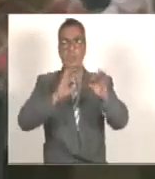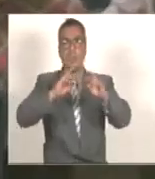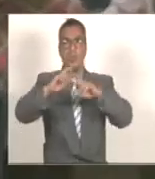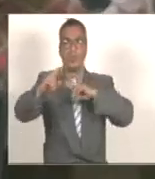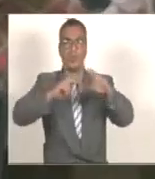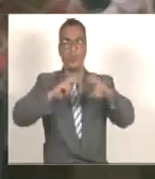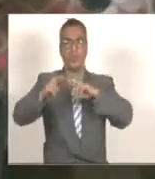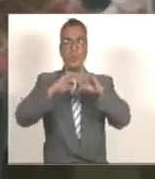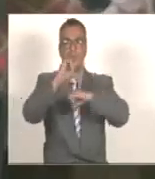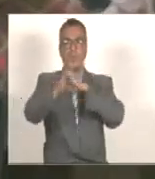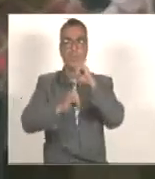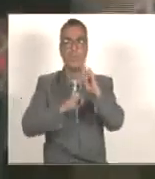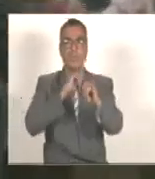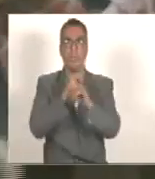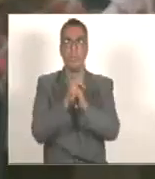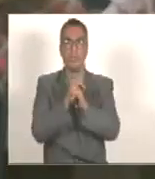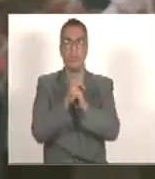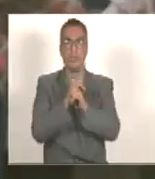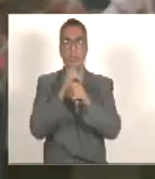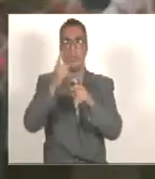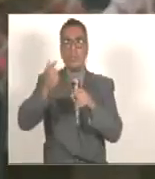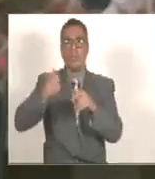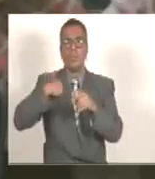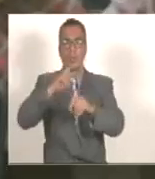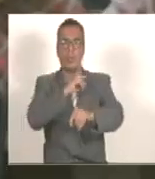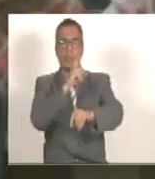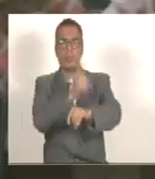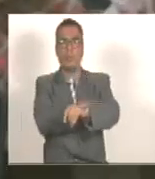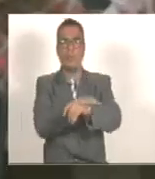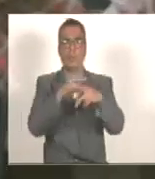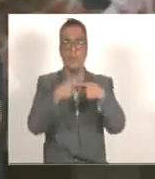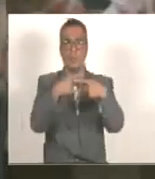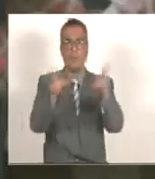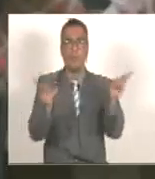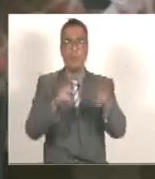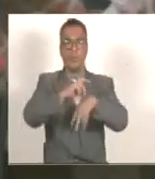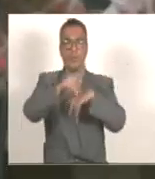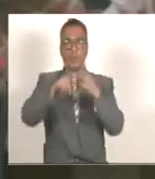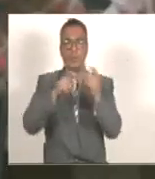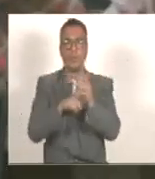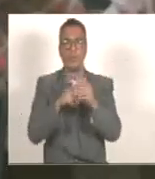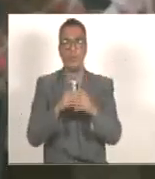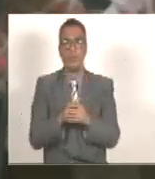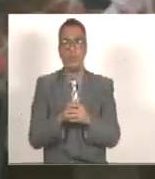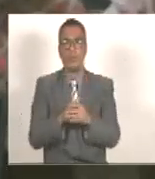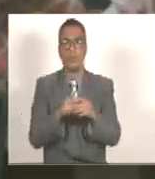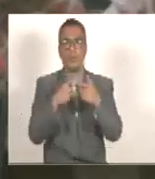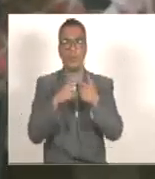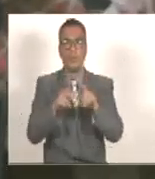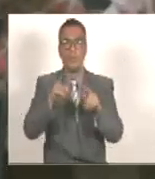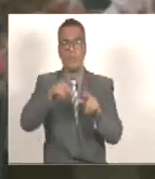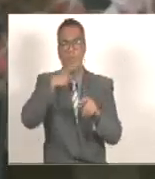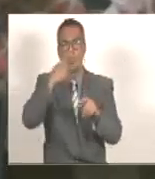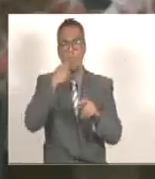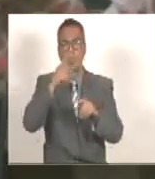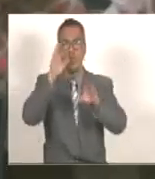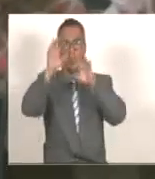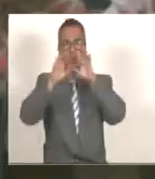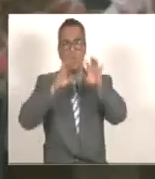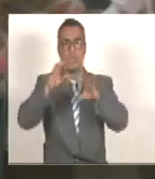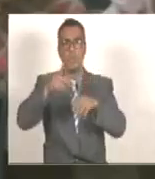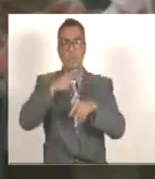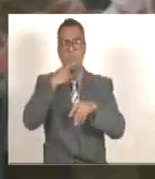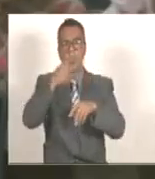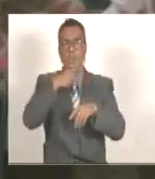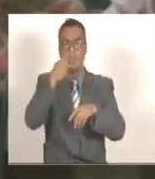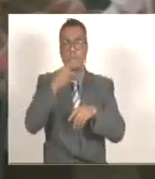relaciones internacionales corresponden al poder público en general, pero la política exterior y la